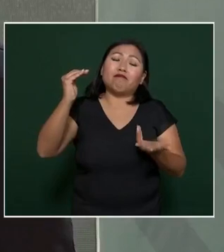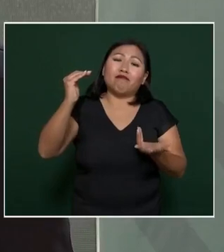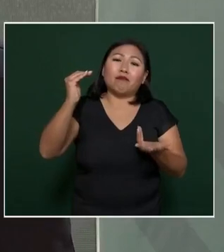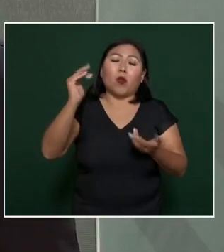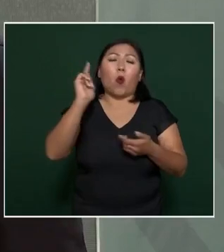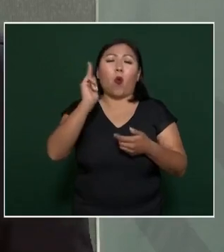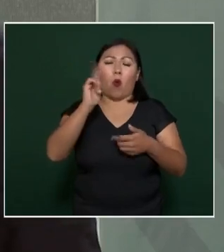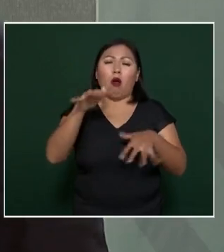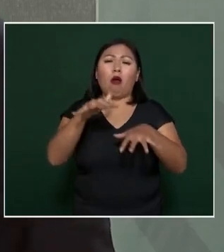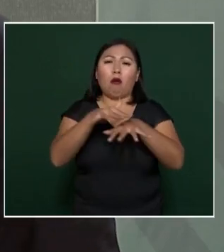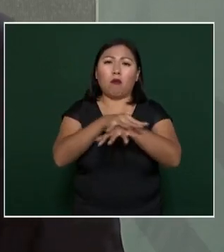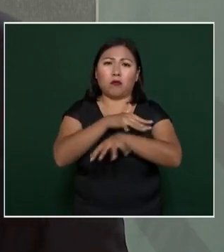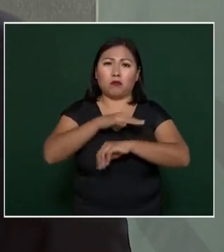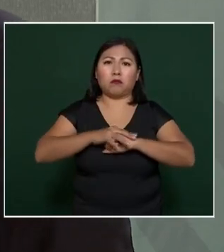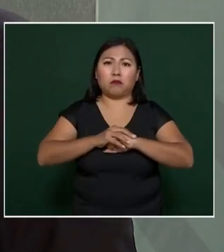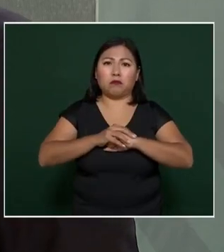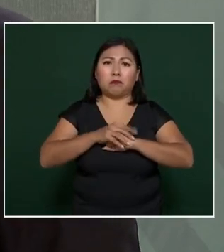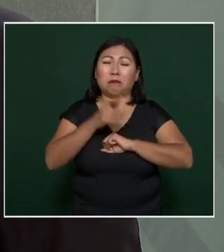rector